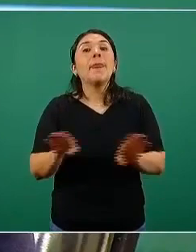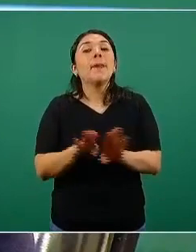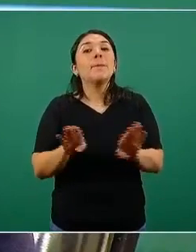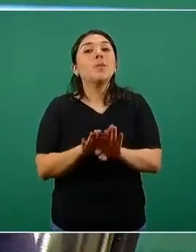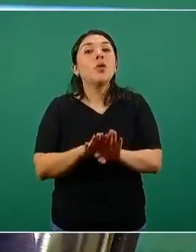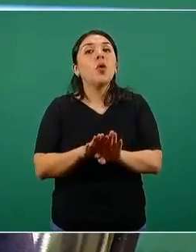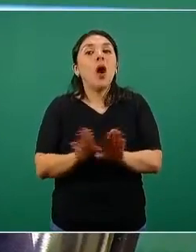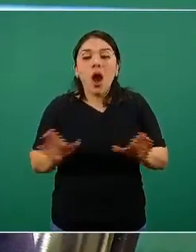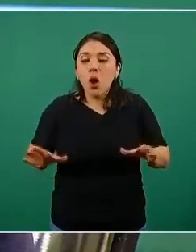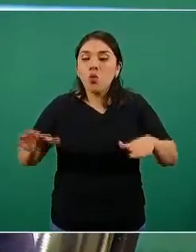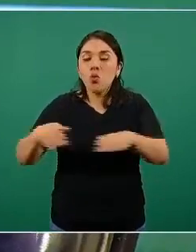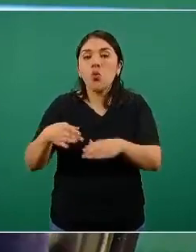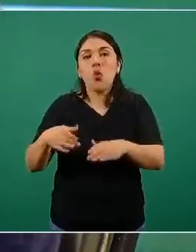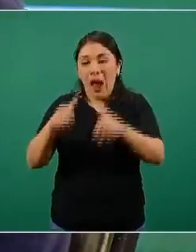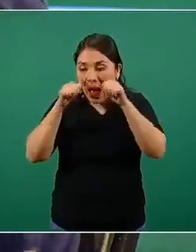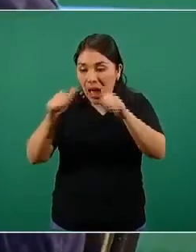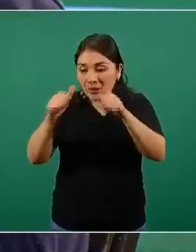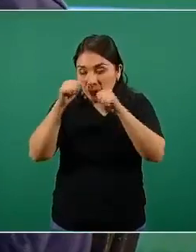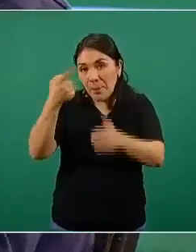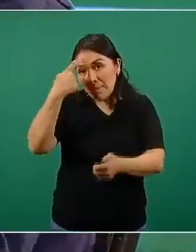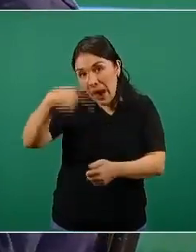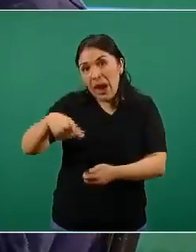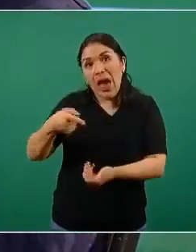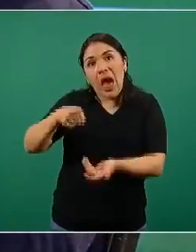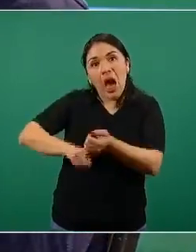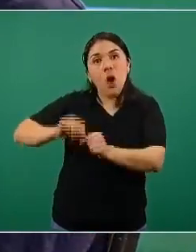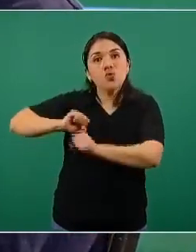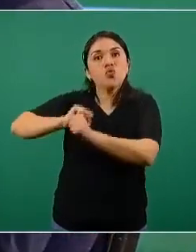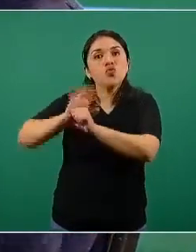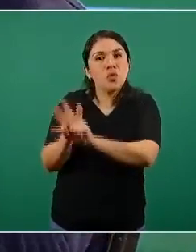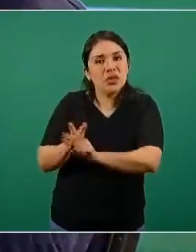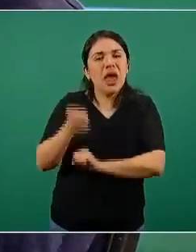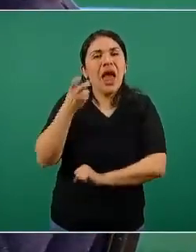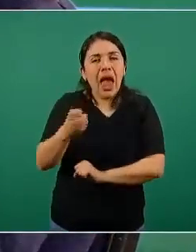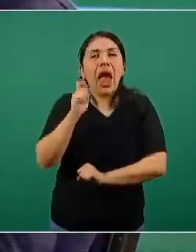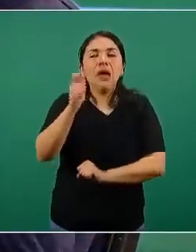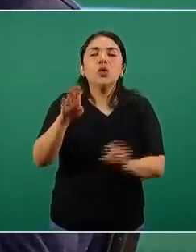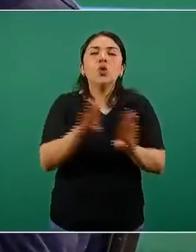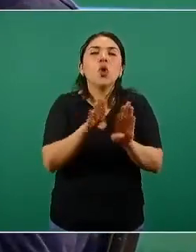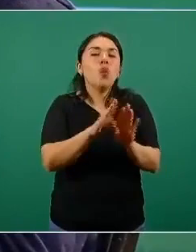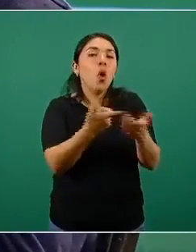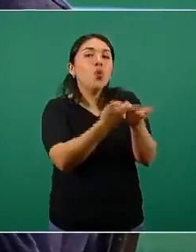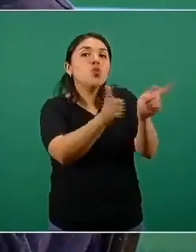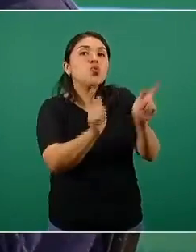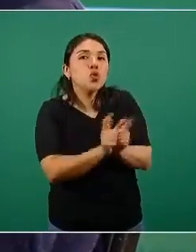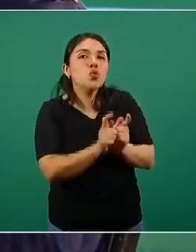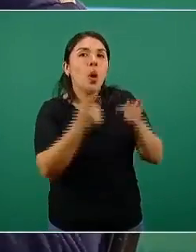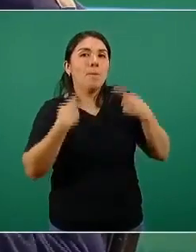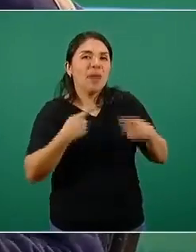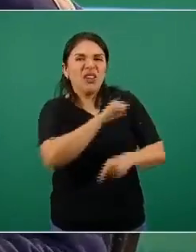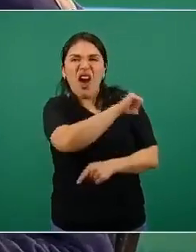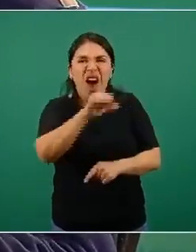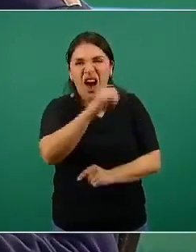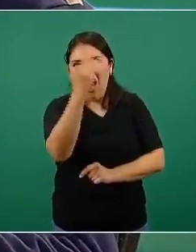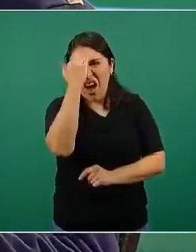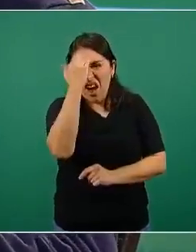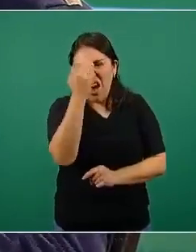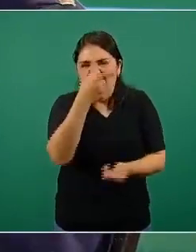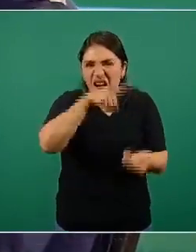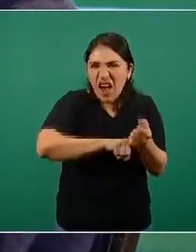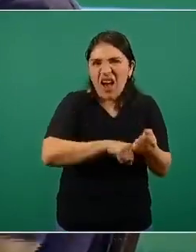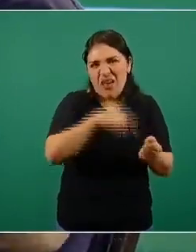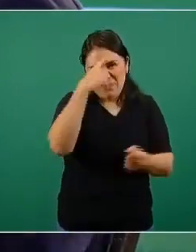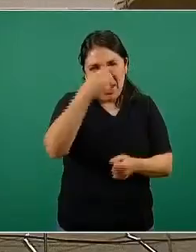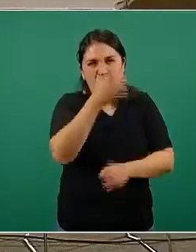abordaje comunitario del COVID, que precisamente era el acercar estas brigadas tanto de promotores como brigadas más